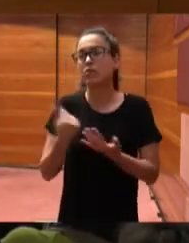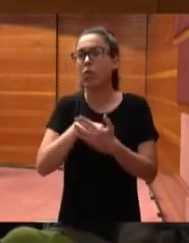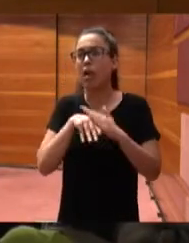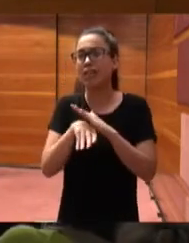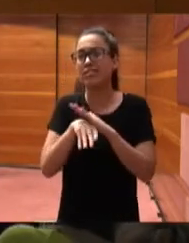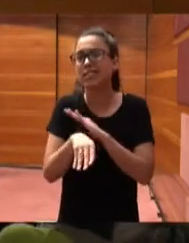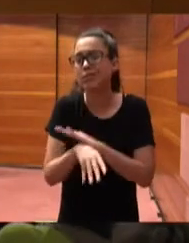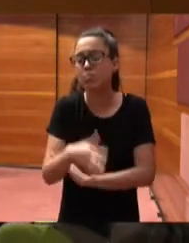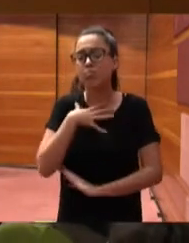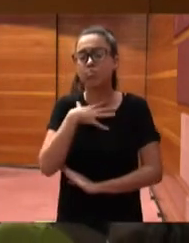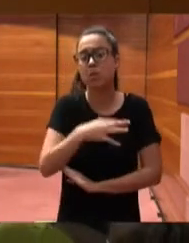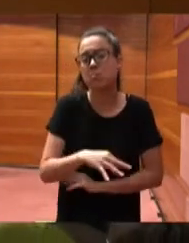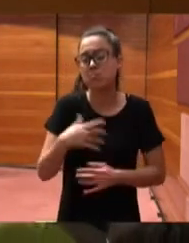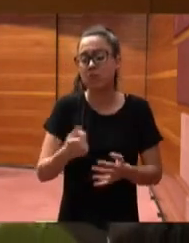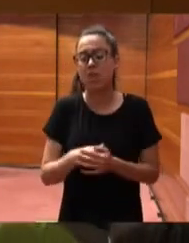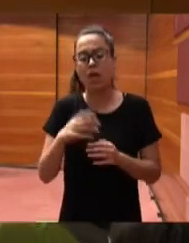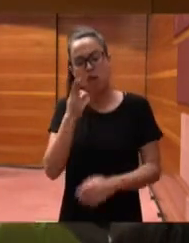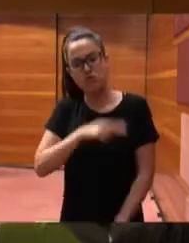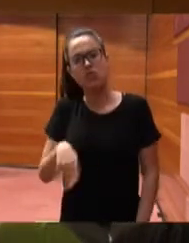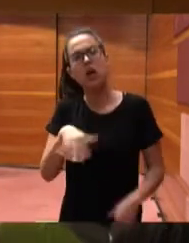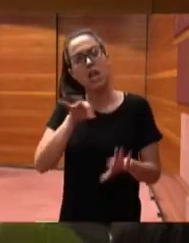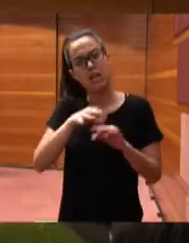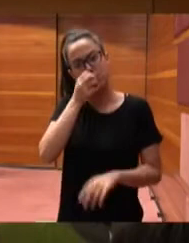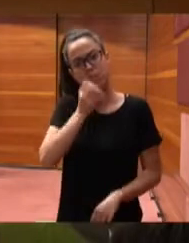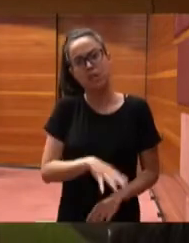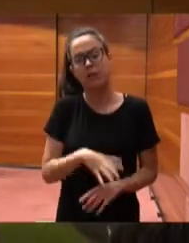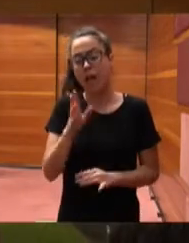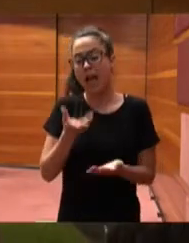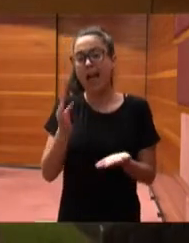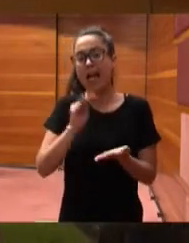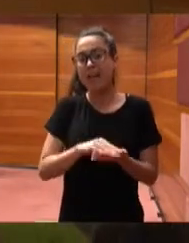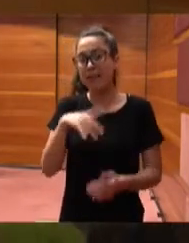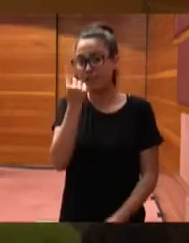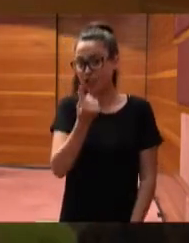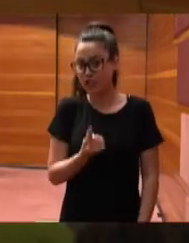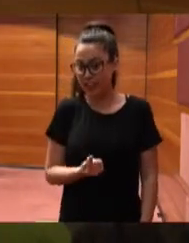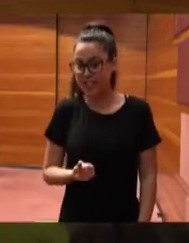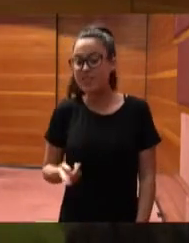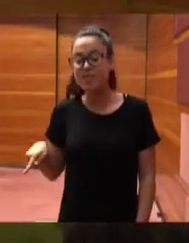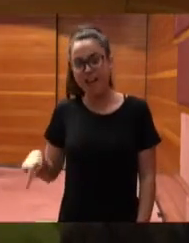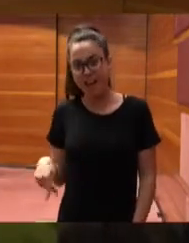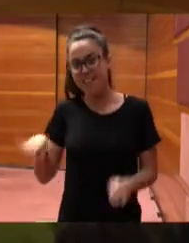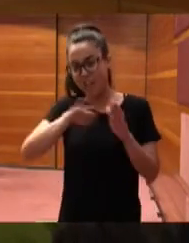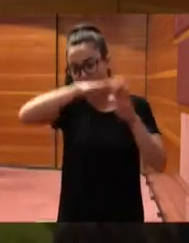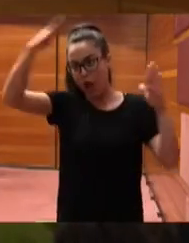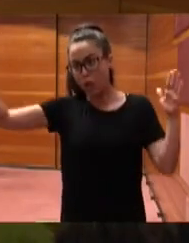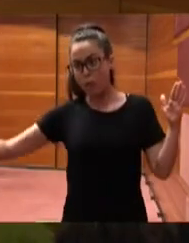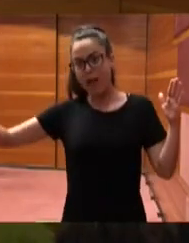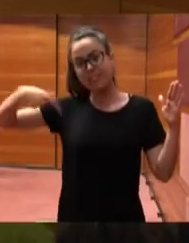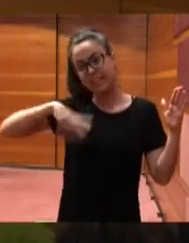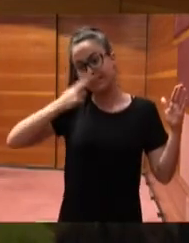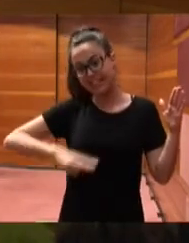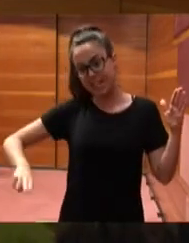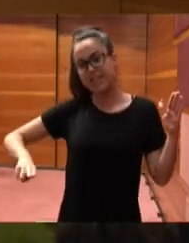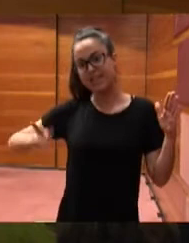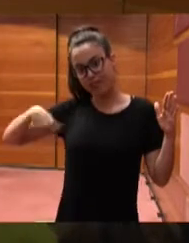era el más factible, pues han elegido bien, además han diseñado los niños la cubierta, con lo cual ya no se quedan los balones arriba, sino que han dado pendiente para que